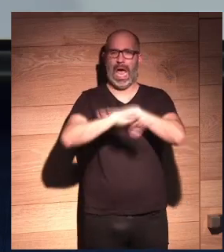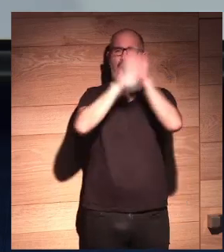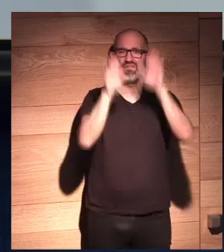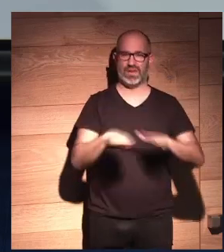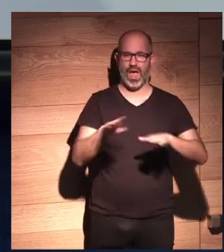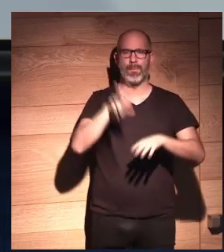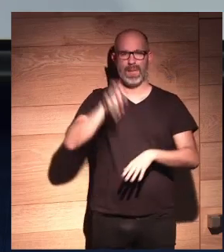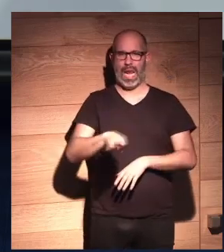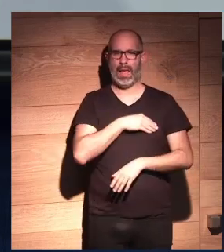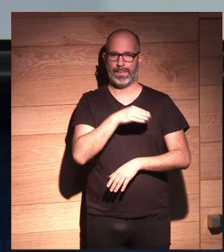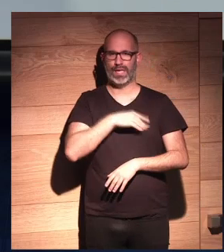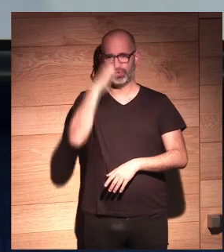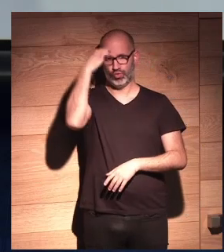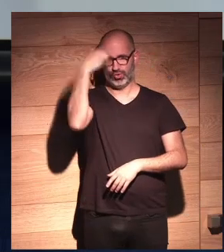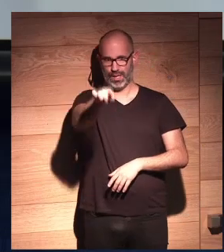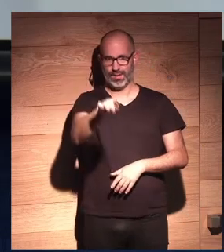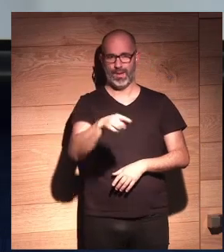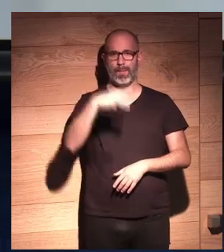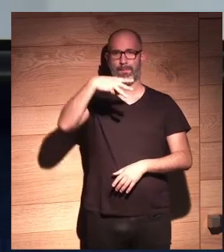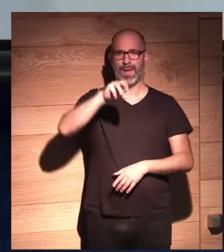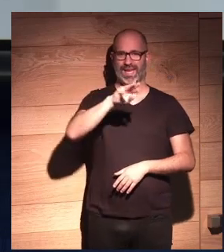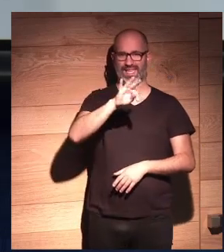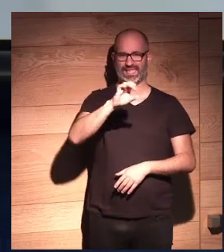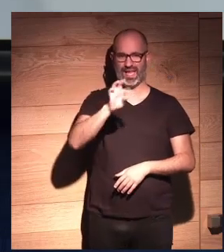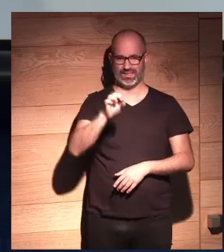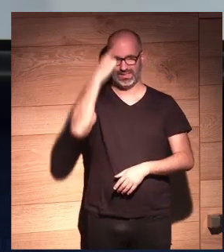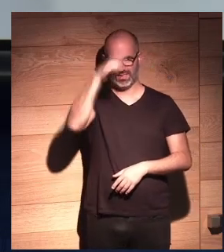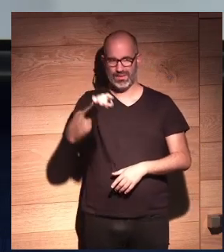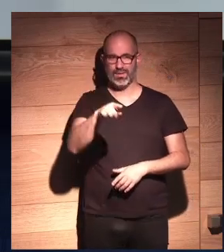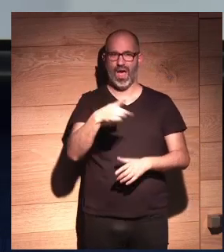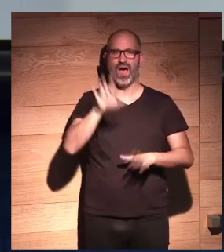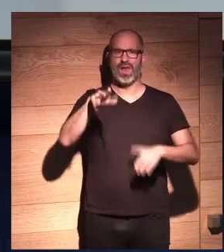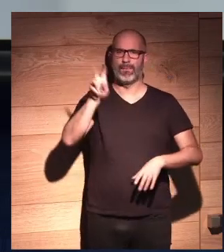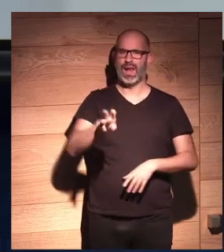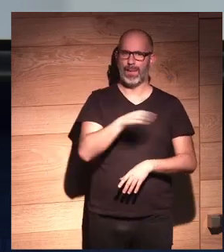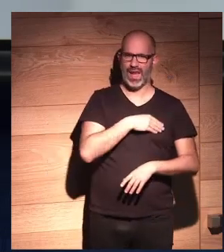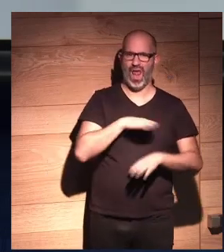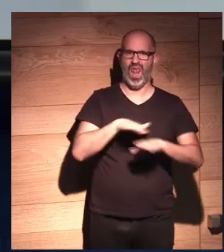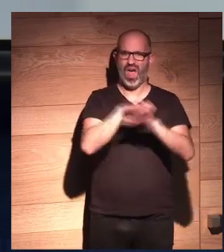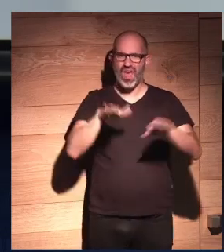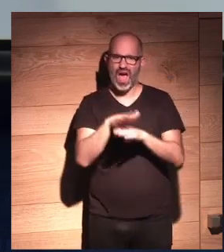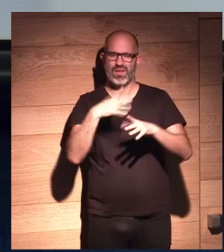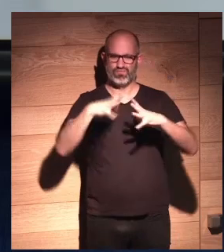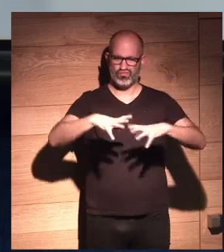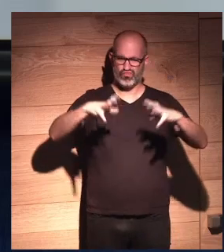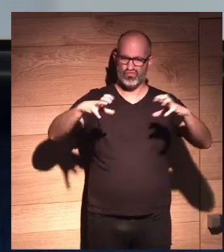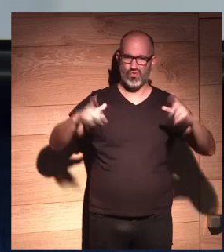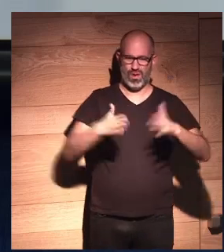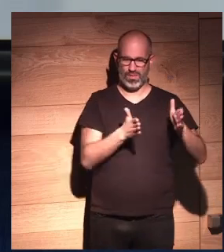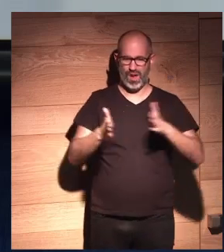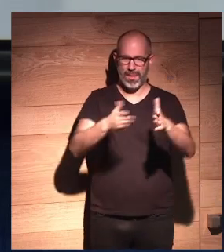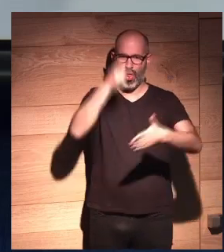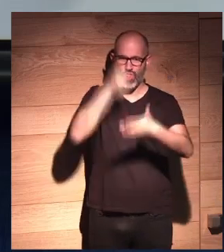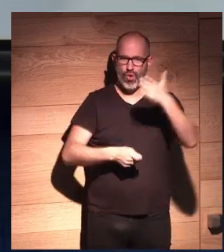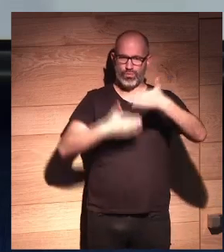que vale la pena, y tú lo sabes. O sea, al final vale la pena nadar, vale la pena atravesar esas medusas que te van a